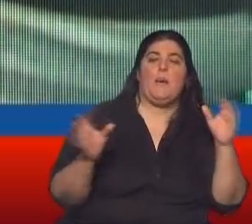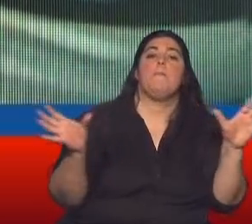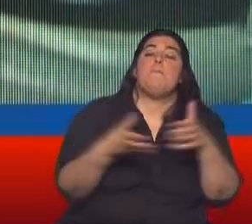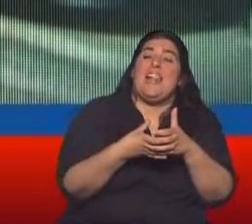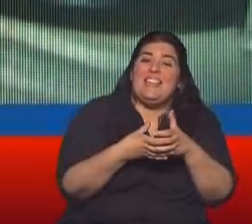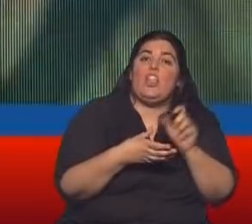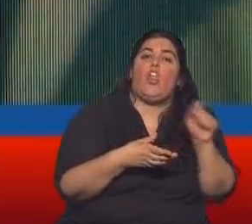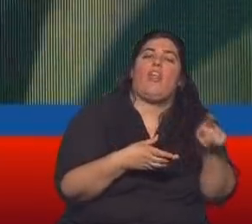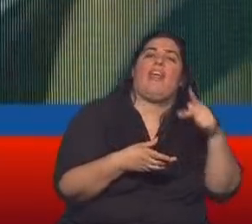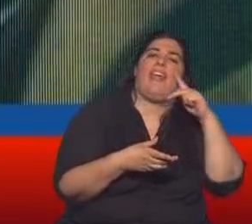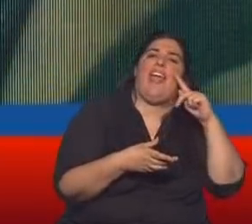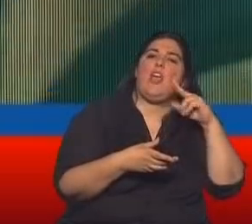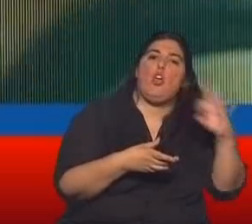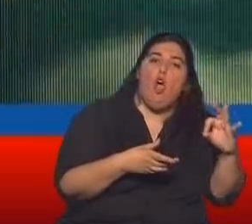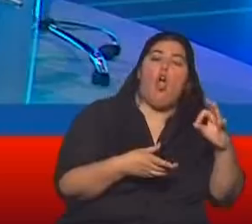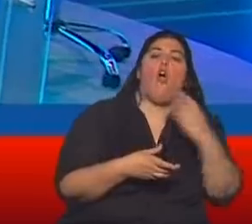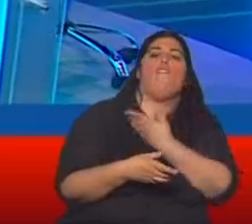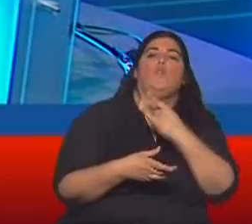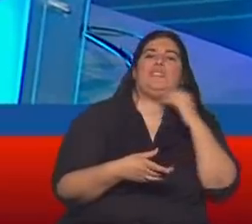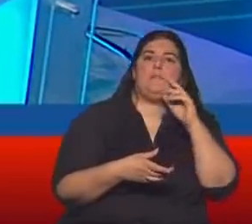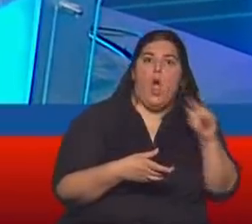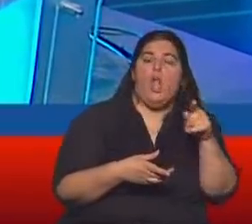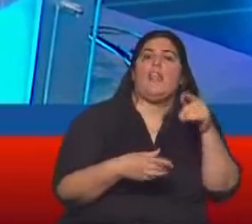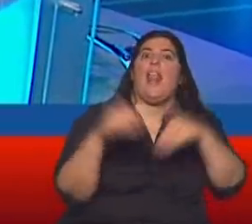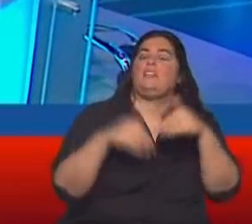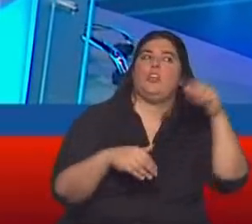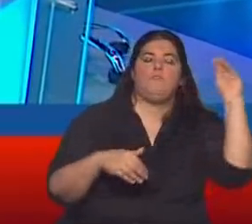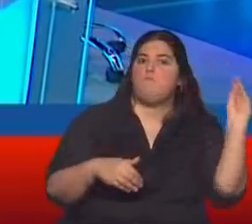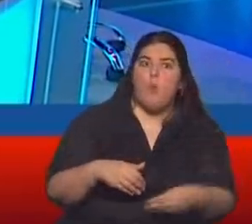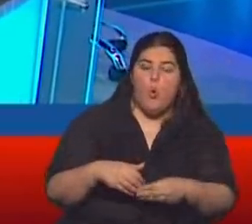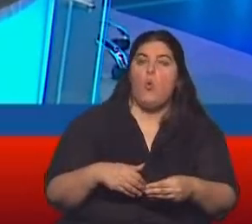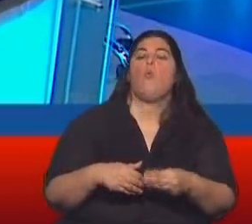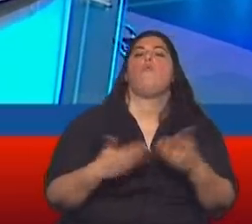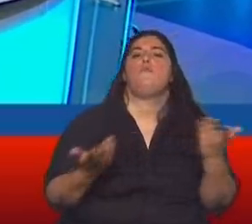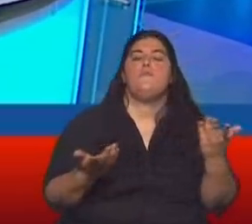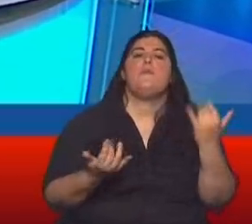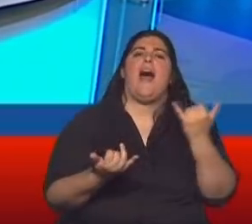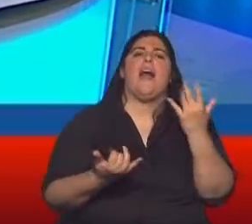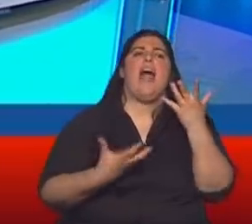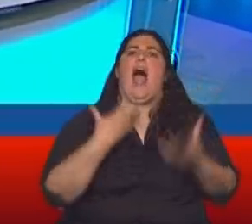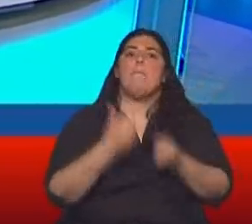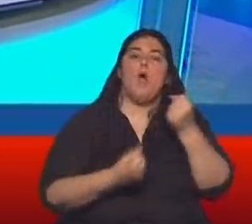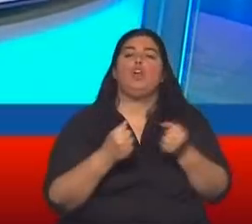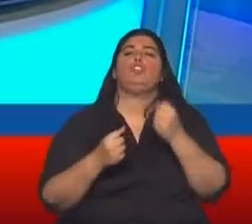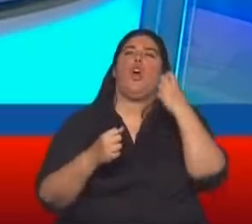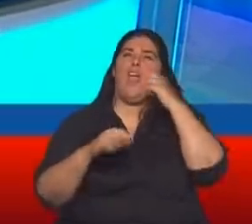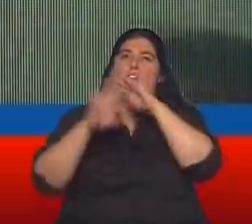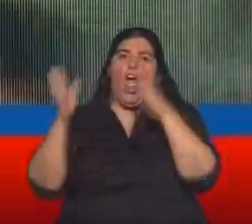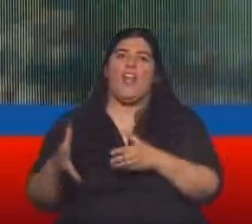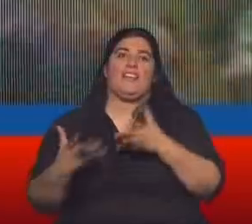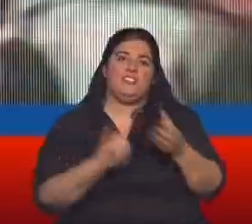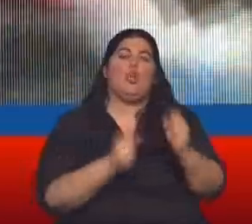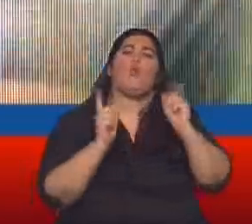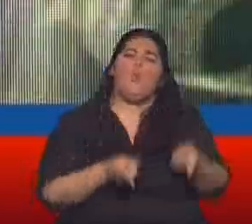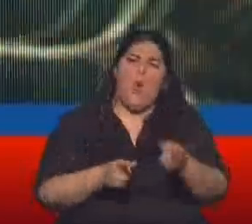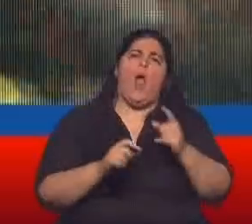el fujimorismo, que pierde las elecciones, pero obtiene una cantidad de apoyos legislativos necesarios, suficientes como para